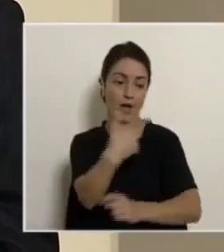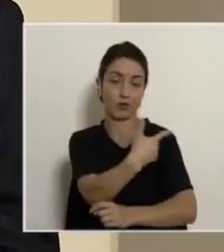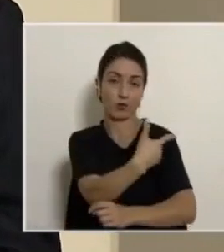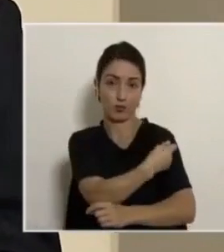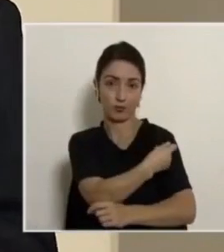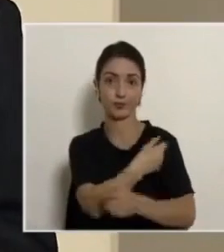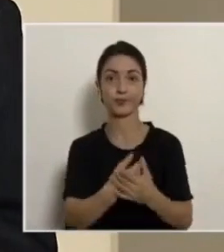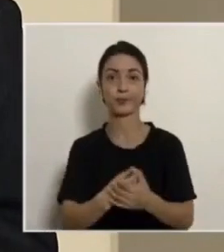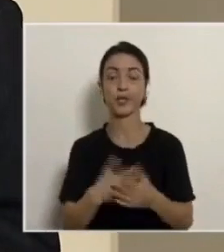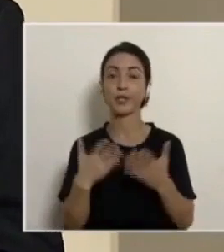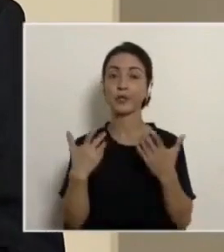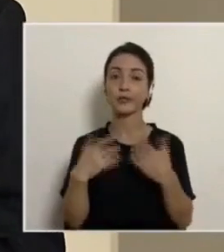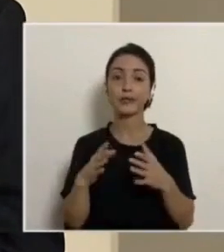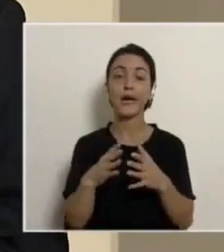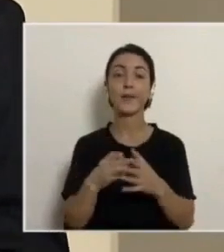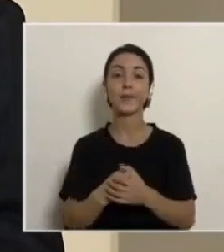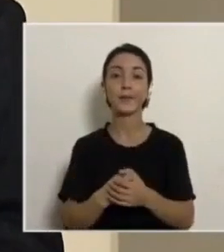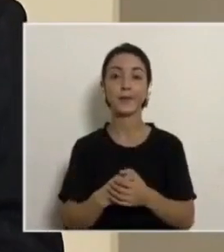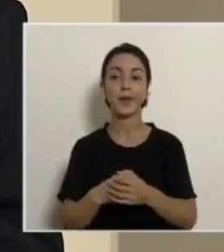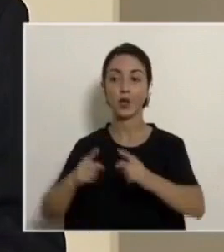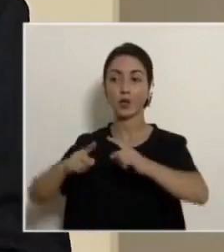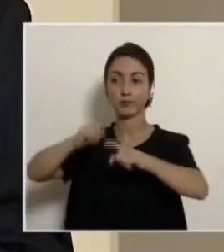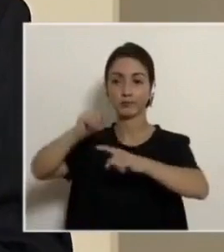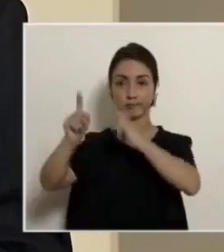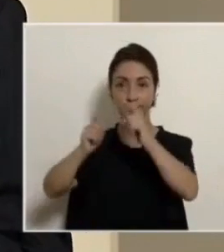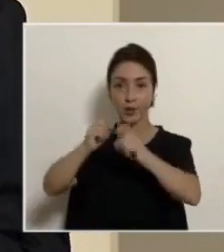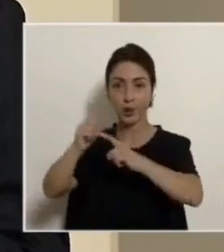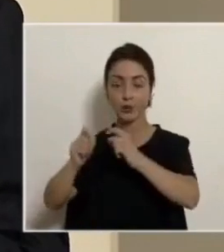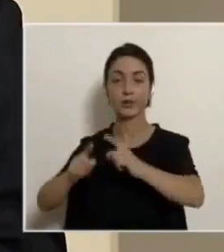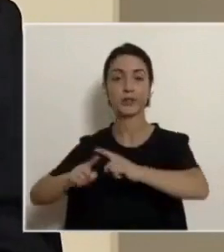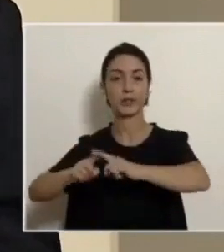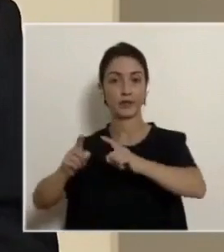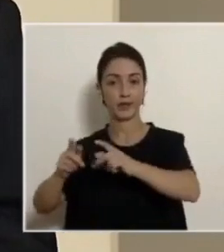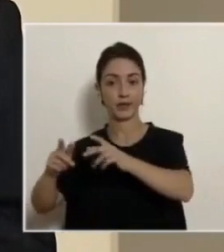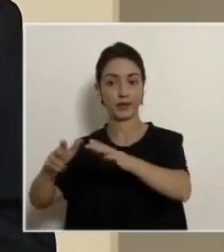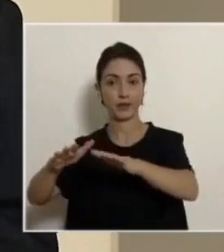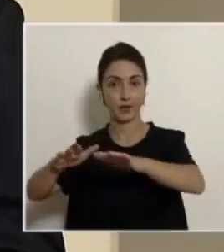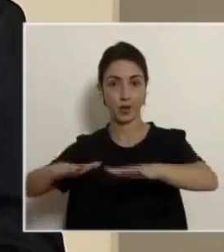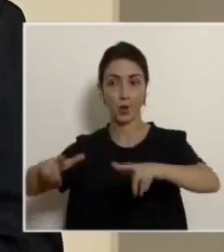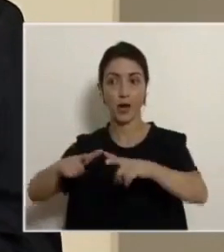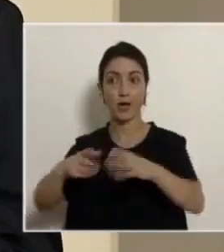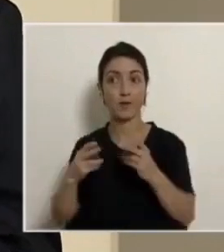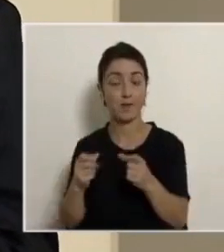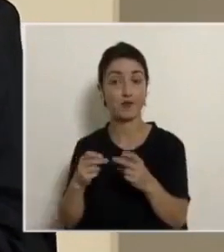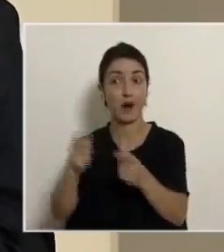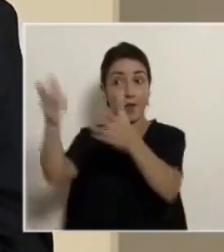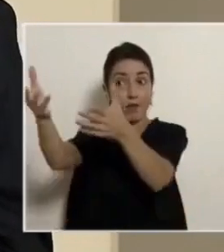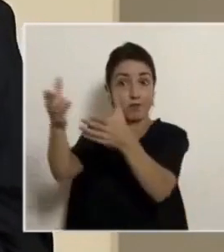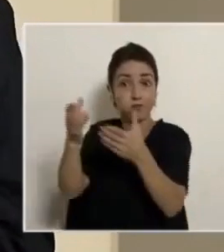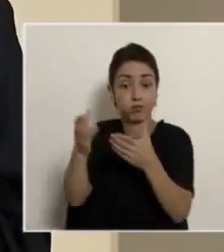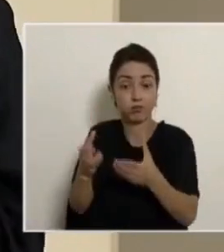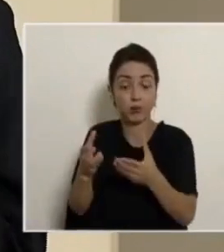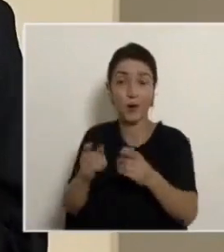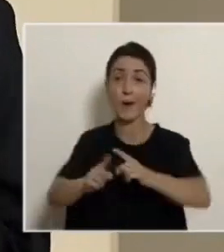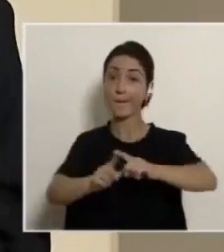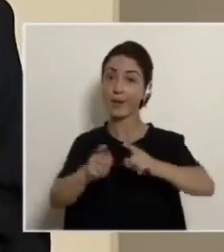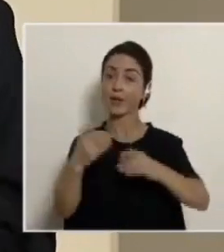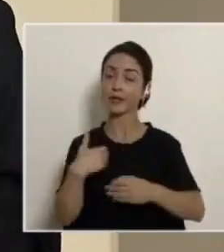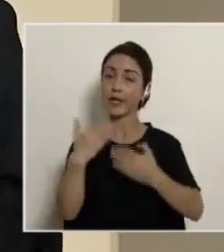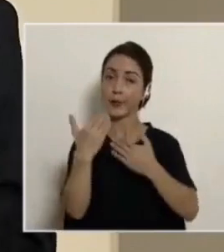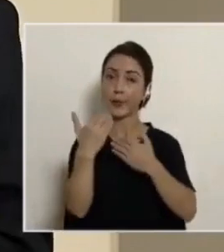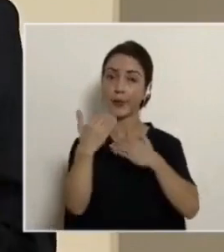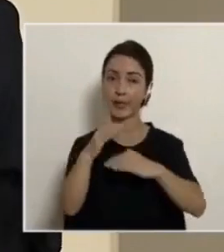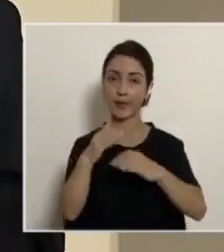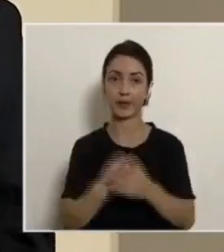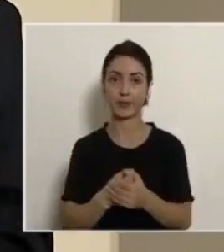Entonces, hemos hecho las gestiones ante los proveedores para tratar de acelerar el envío, pero de vuelta esto tiene un límite, que es